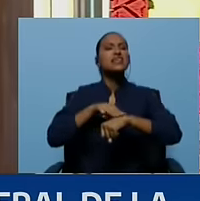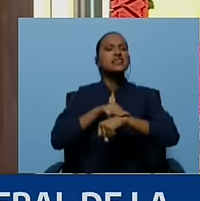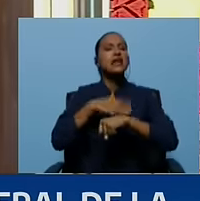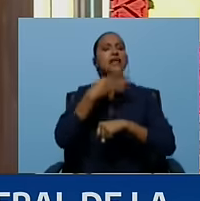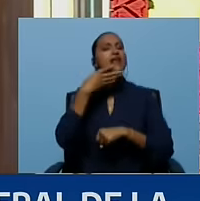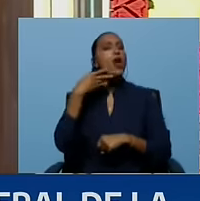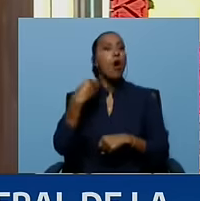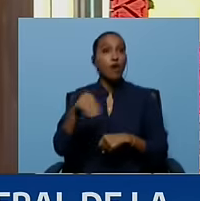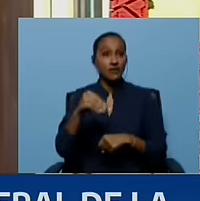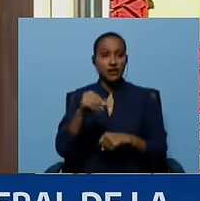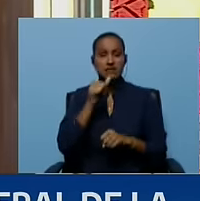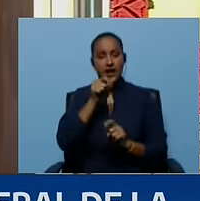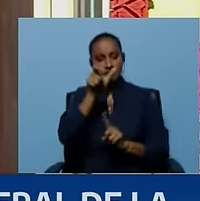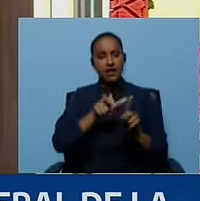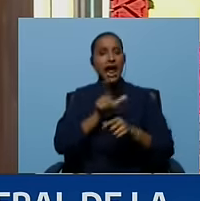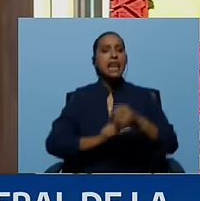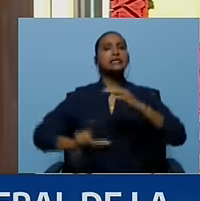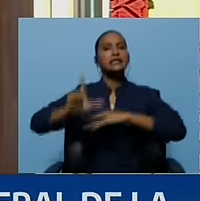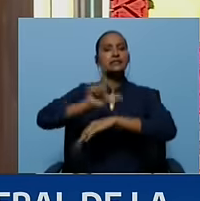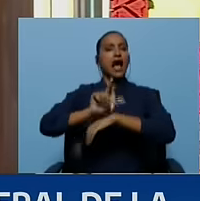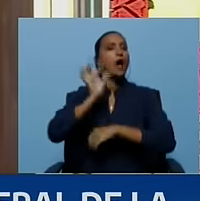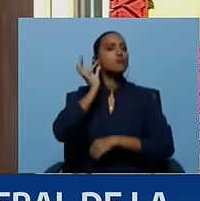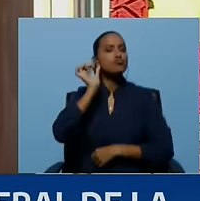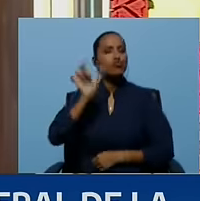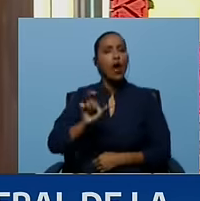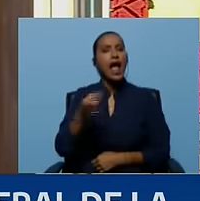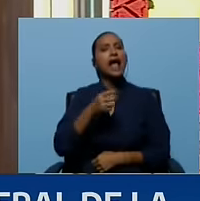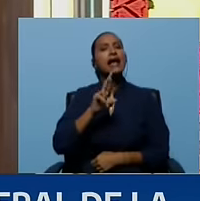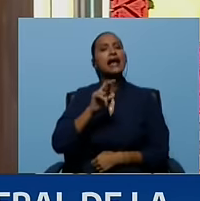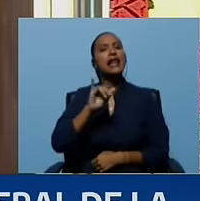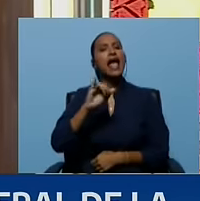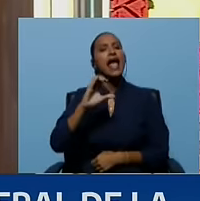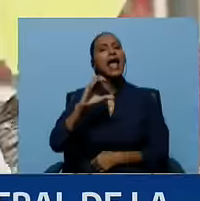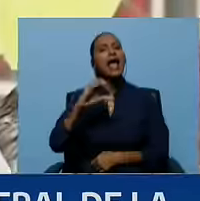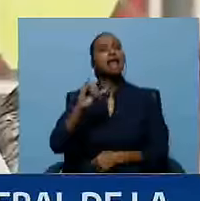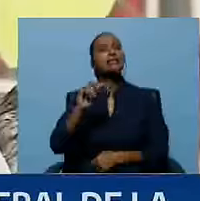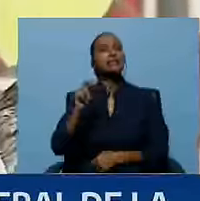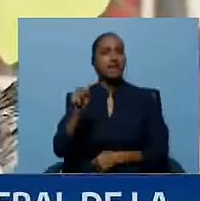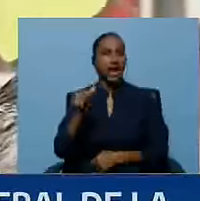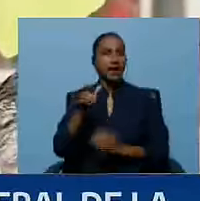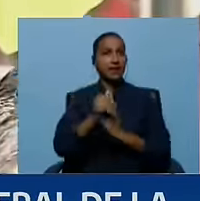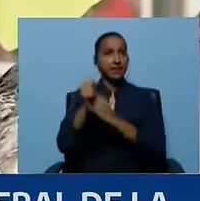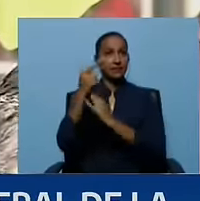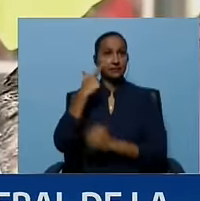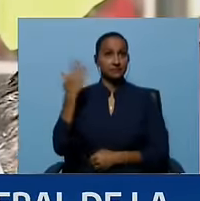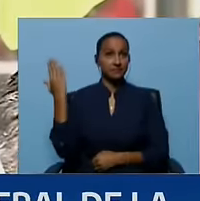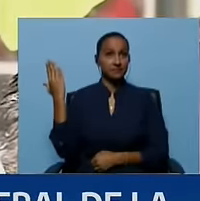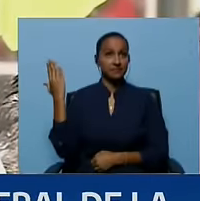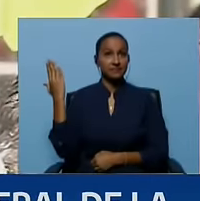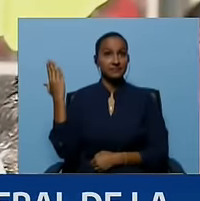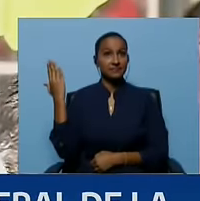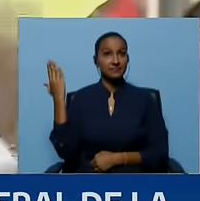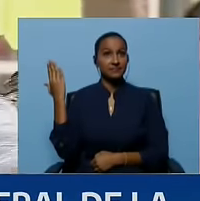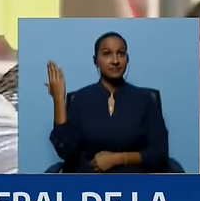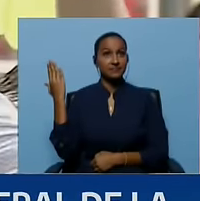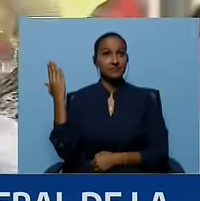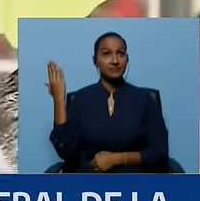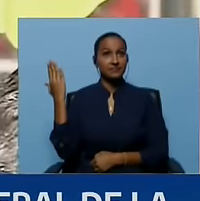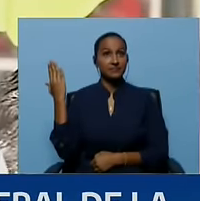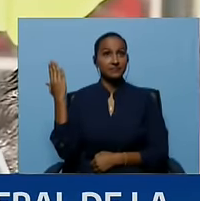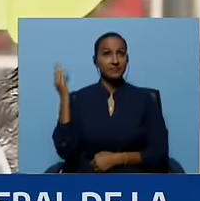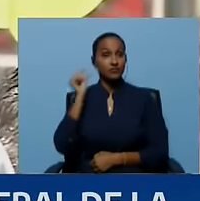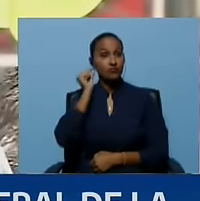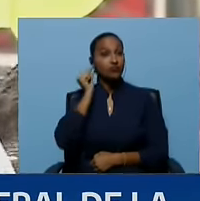Se trata de la licenciada Grecia Colmenares, lideresa de la juventud venezolana del Táchira